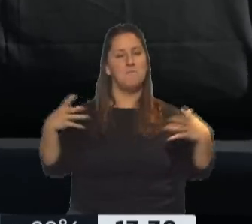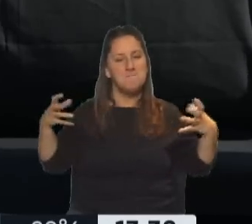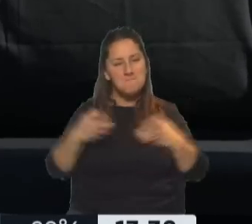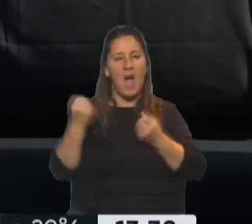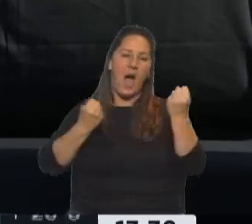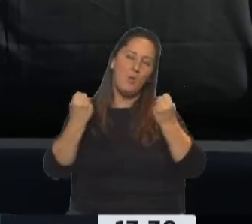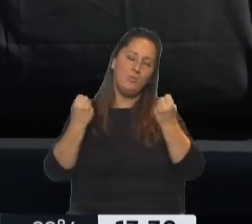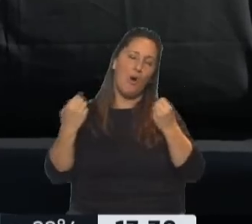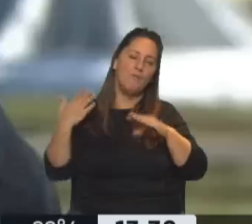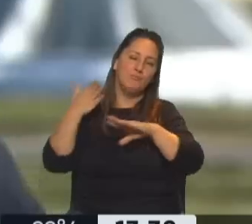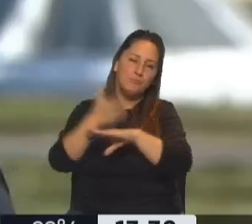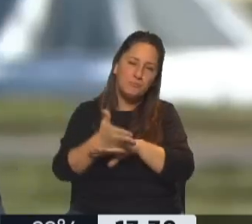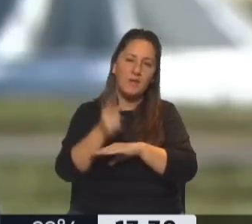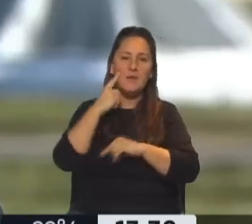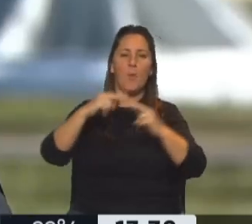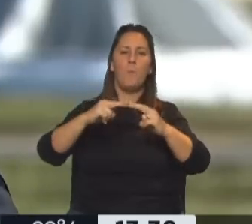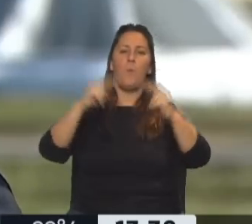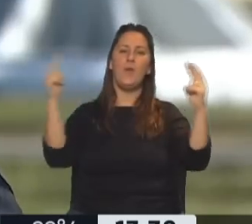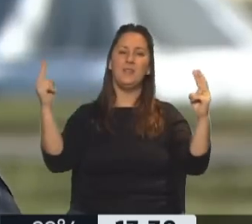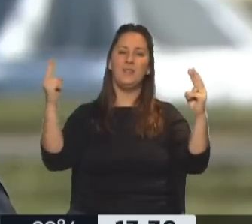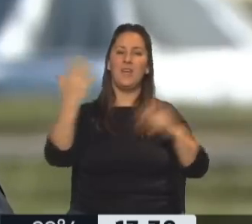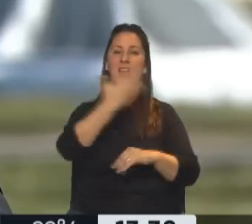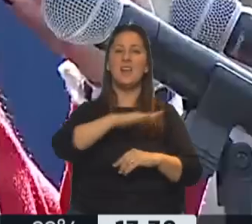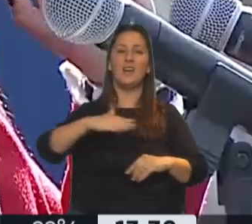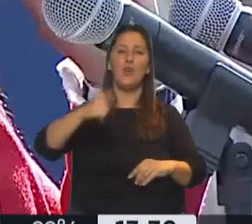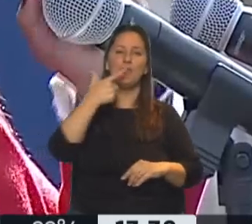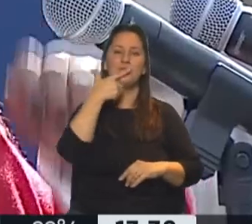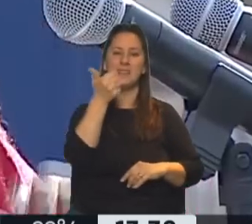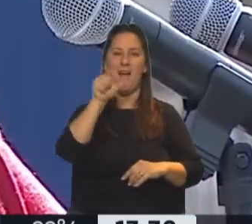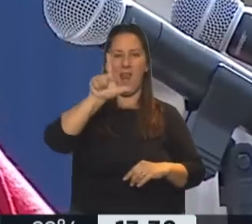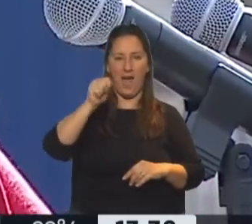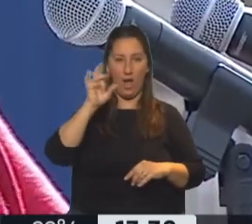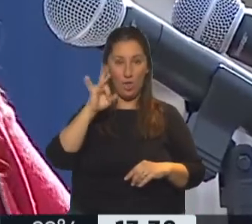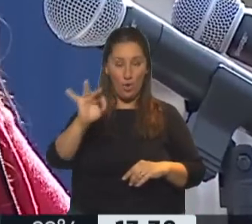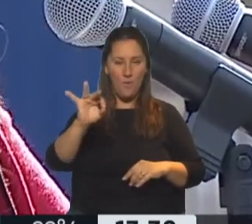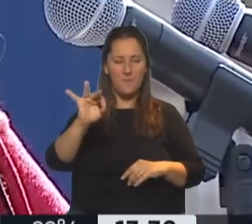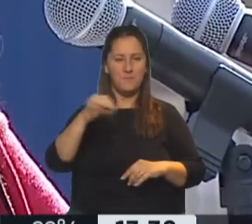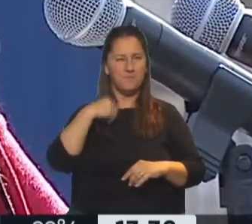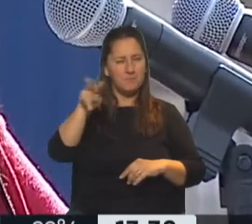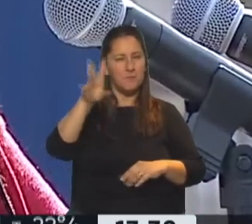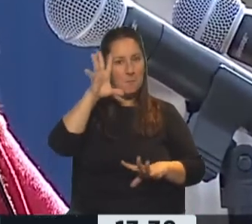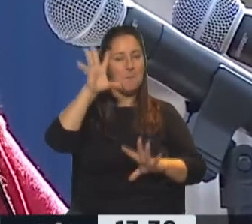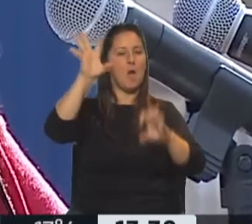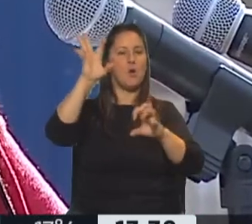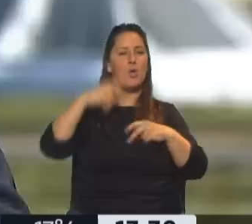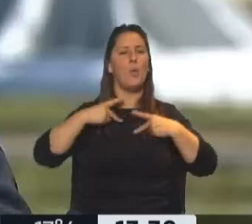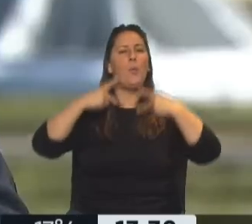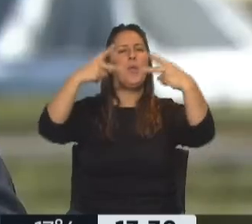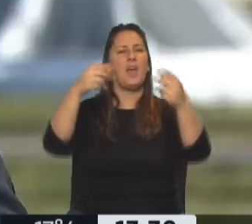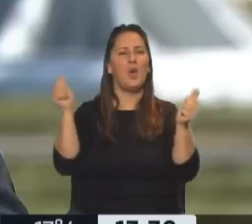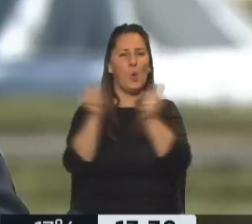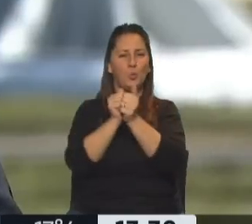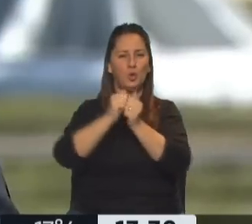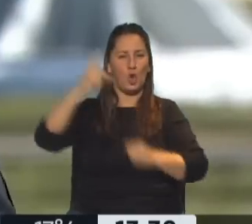en el auto y pasábamos por el puente que cruza el río Salado, Me vino a la memoria un viaje que hice con